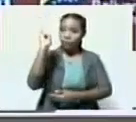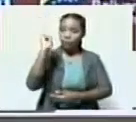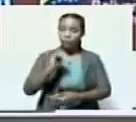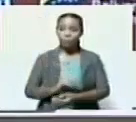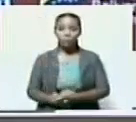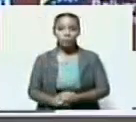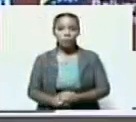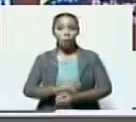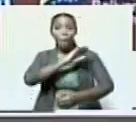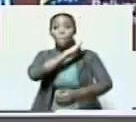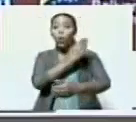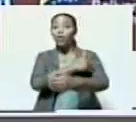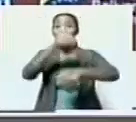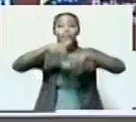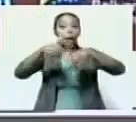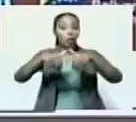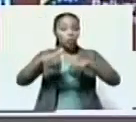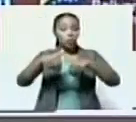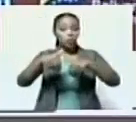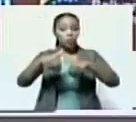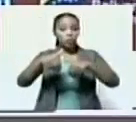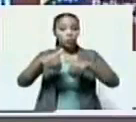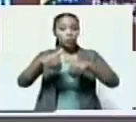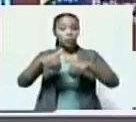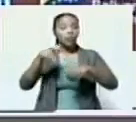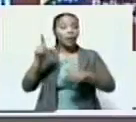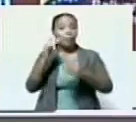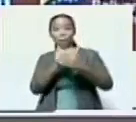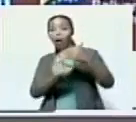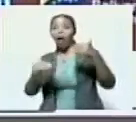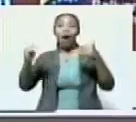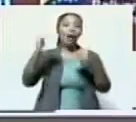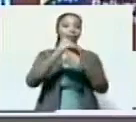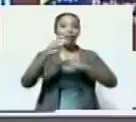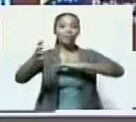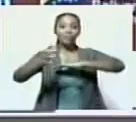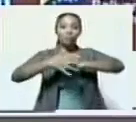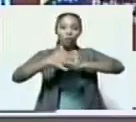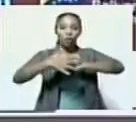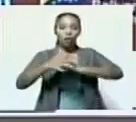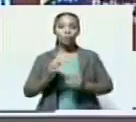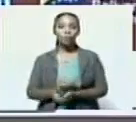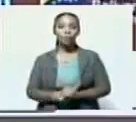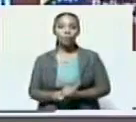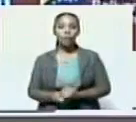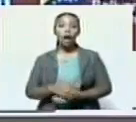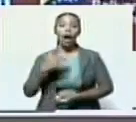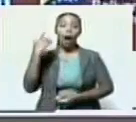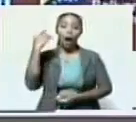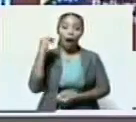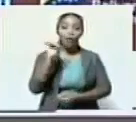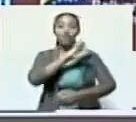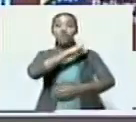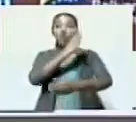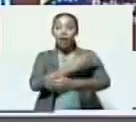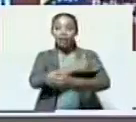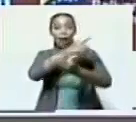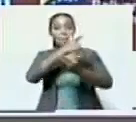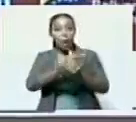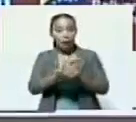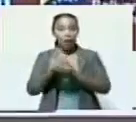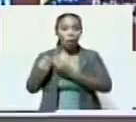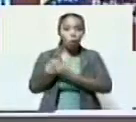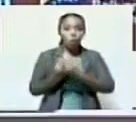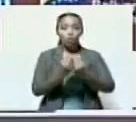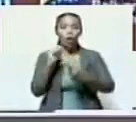un poder electoral consistente de la más alta tecnología, tenemos una Fuerza Armada que le acompaña